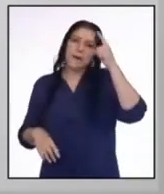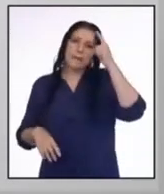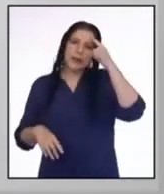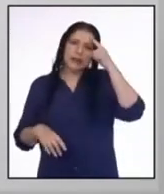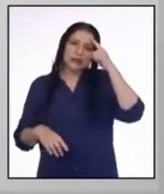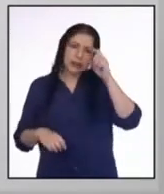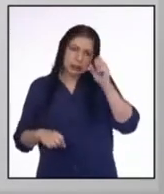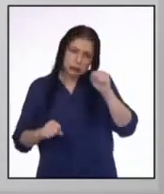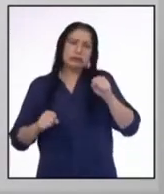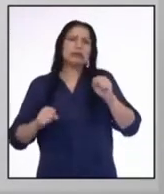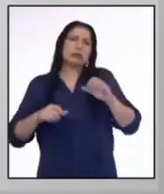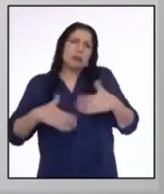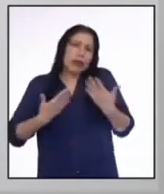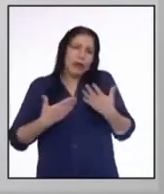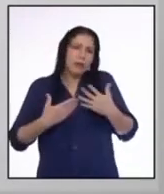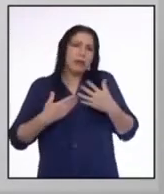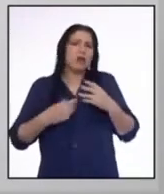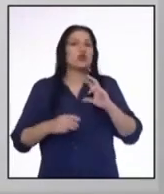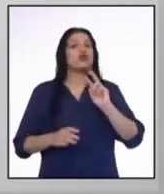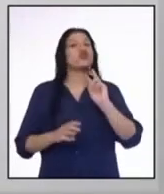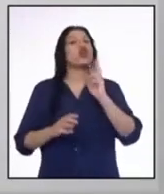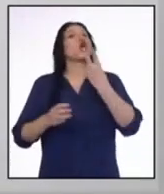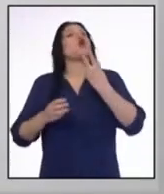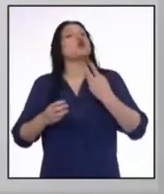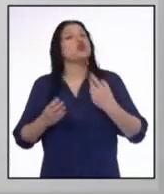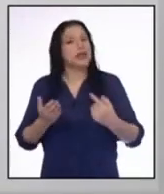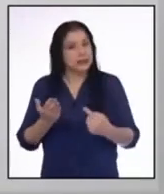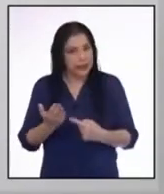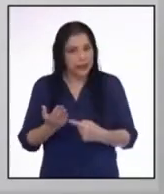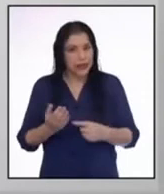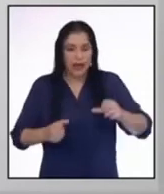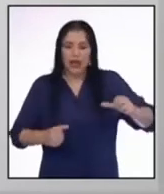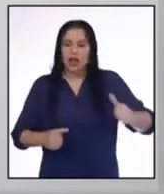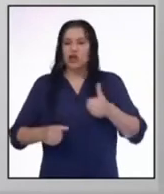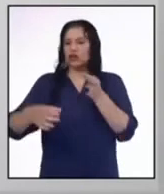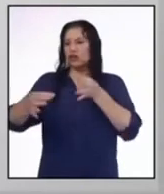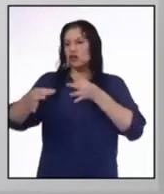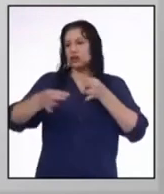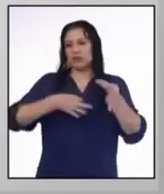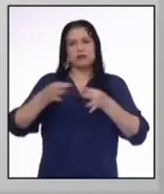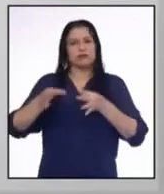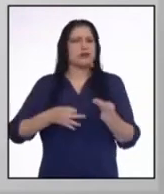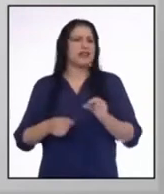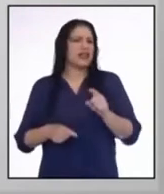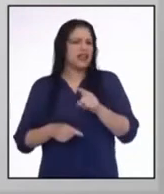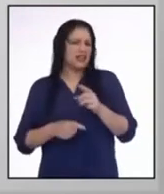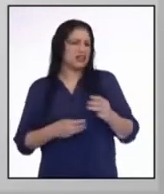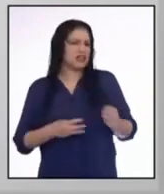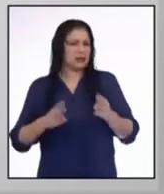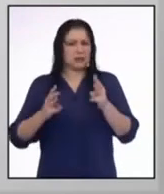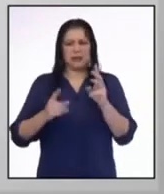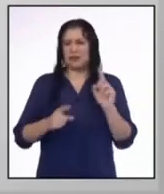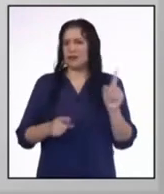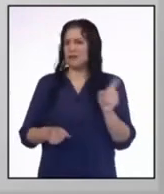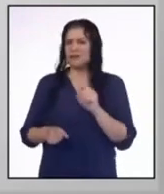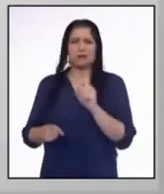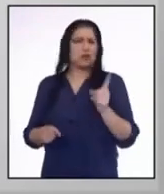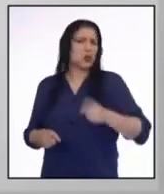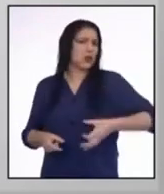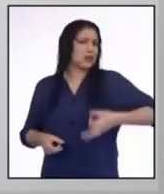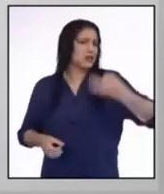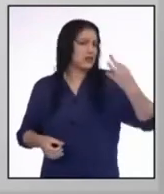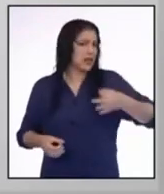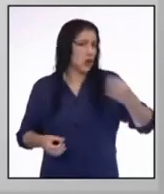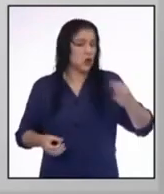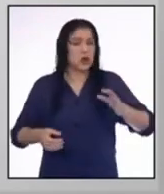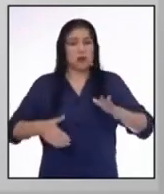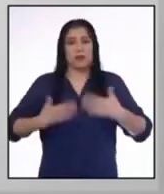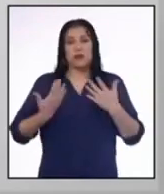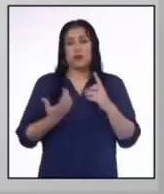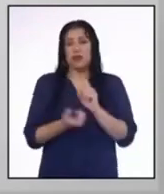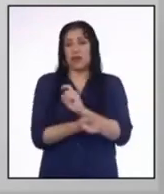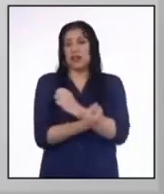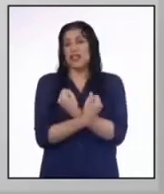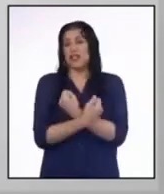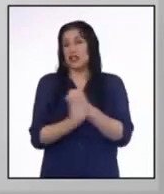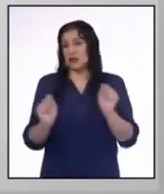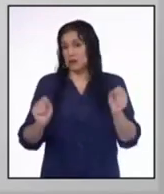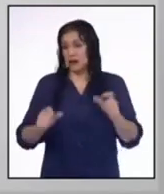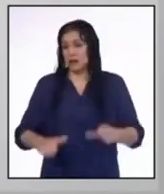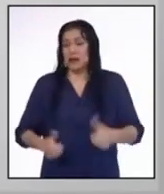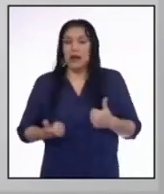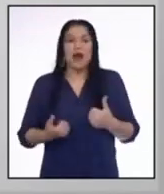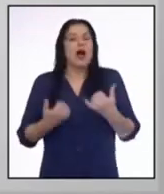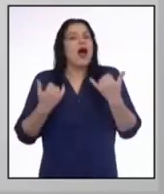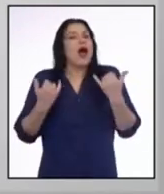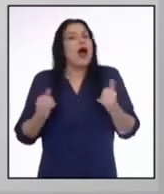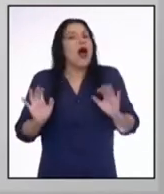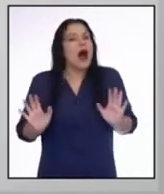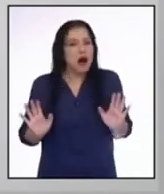consideran una segunda opción y otros argumentan que este método no es eficaz para salvar vidas.